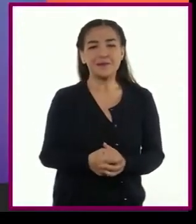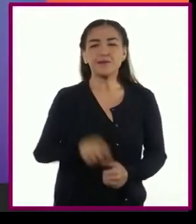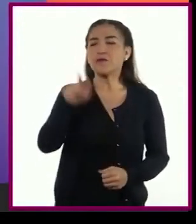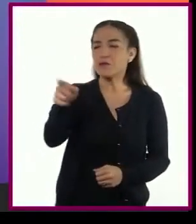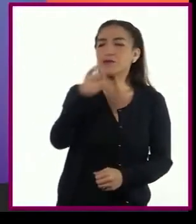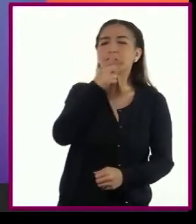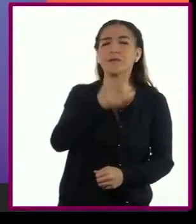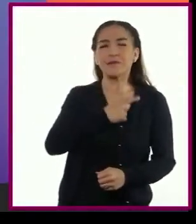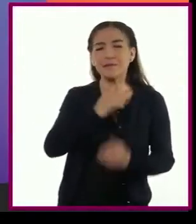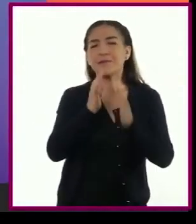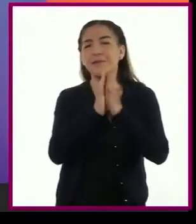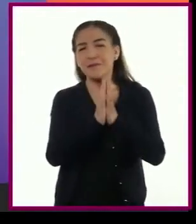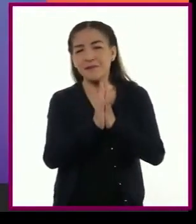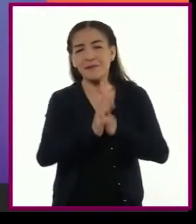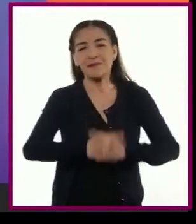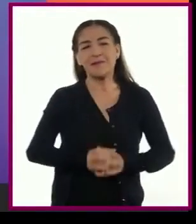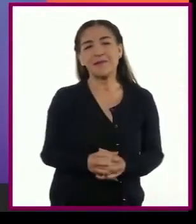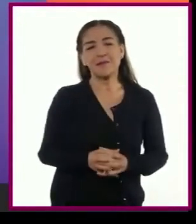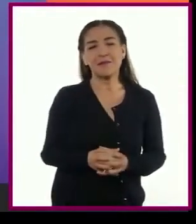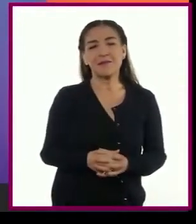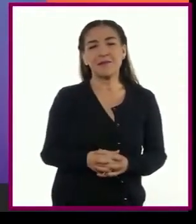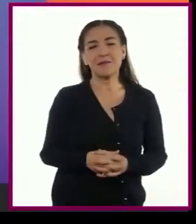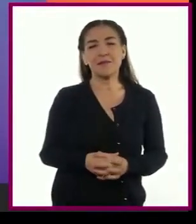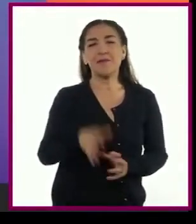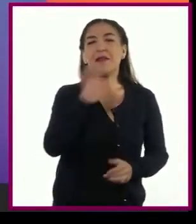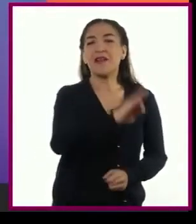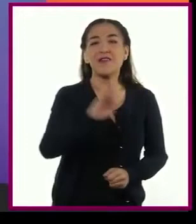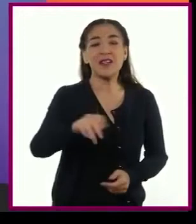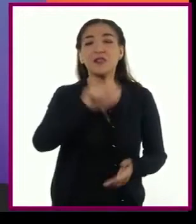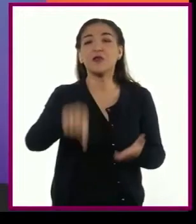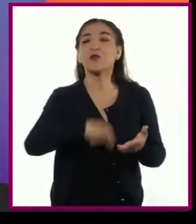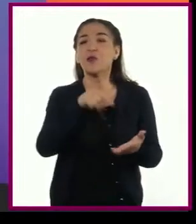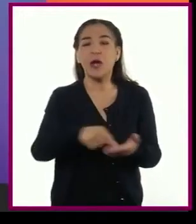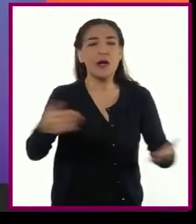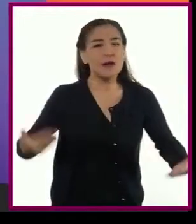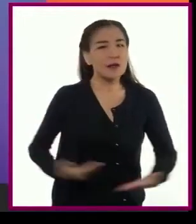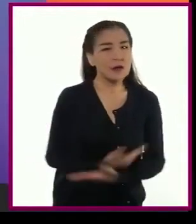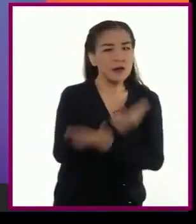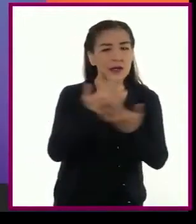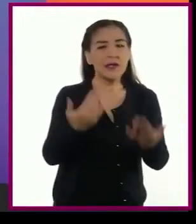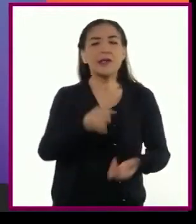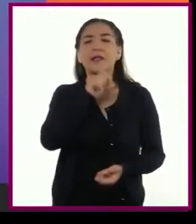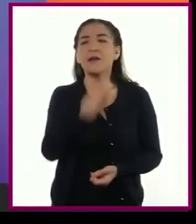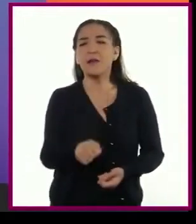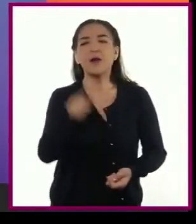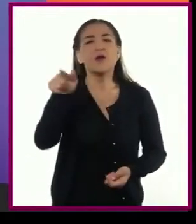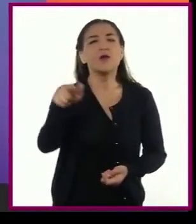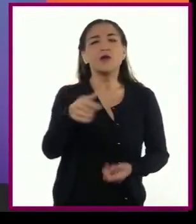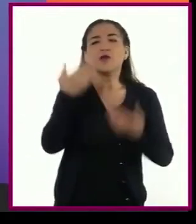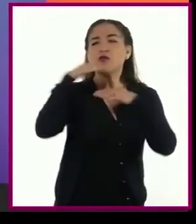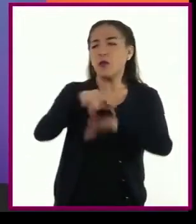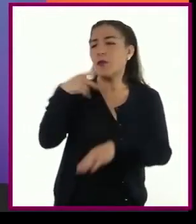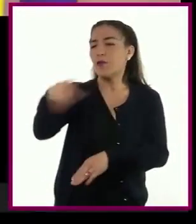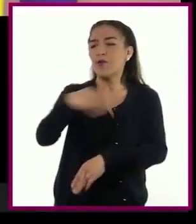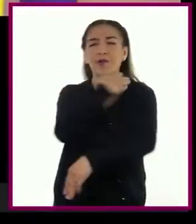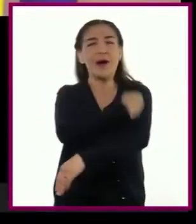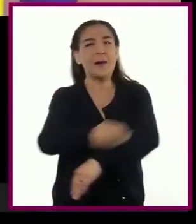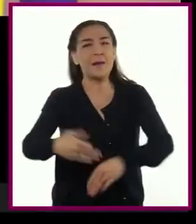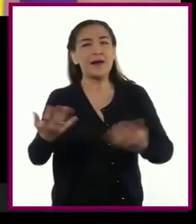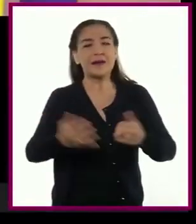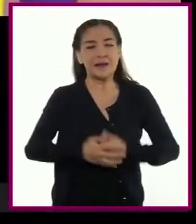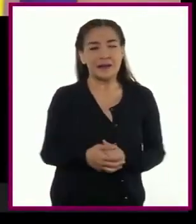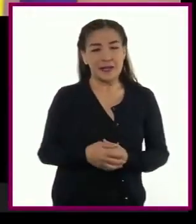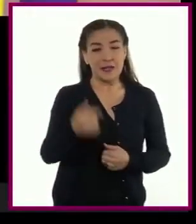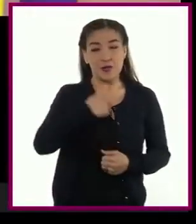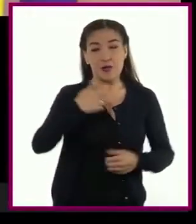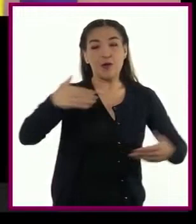Díganos, por favor, profesor Gauss, su fecha y lugar de nacimiento, así como algo sobre su familia. Nací